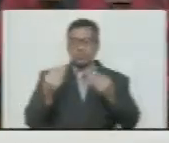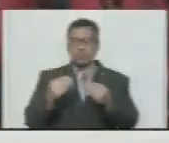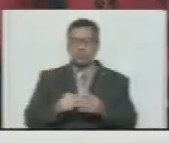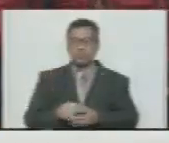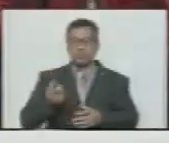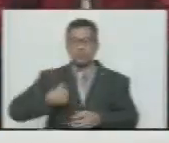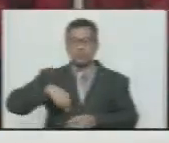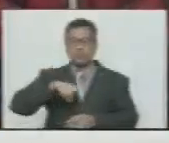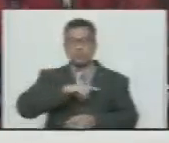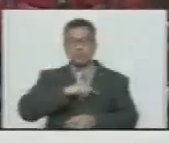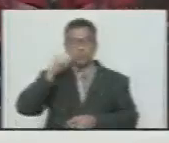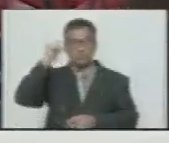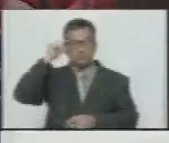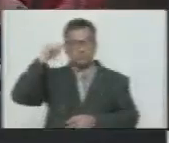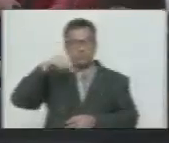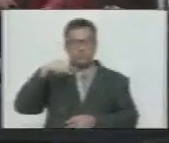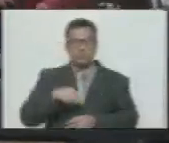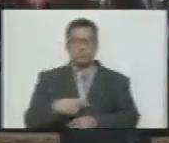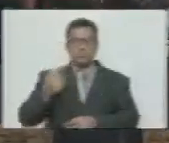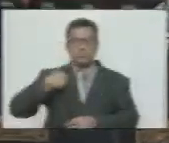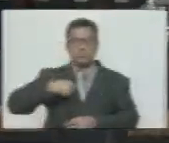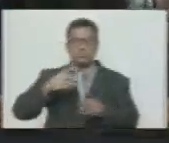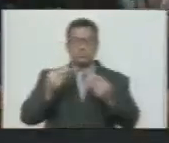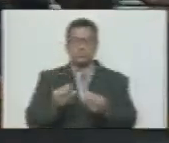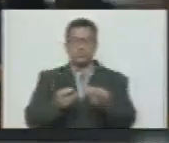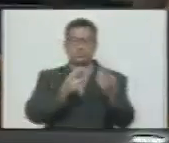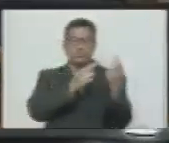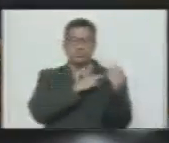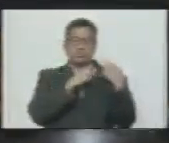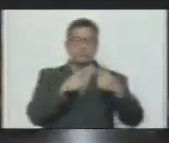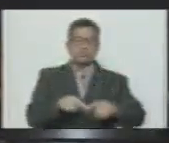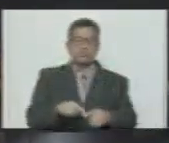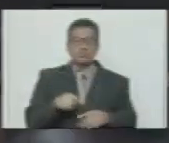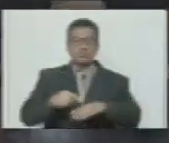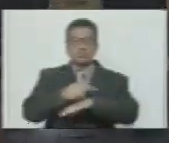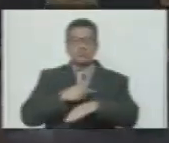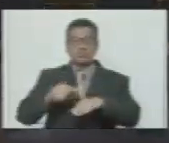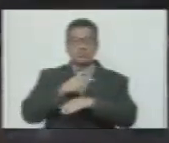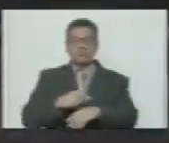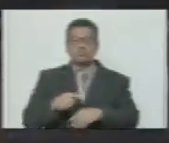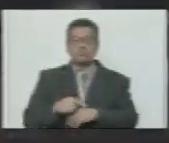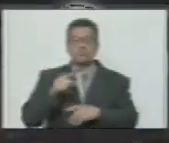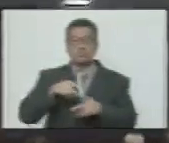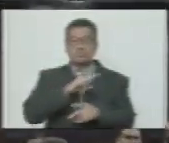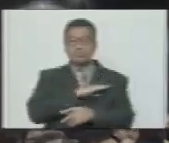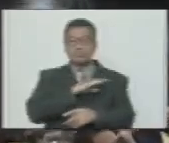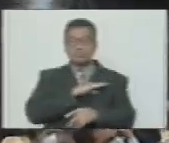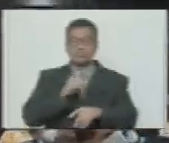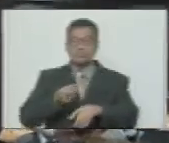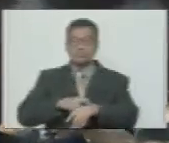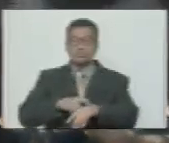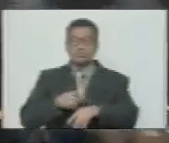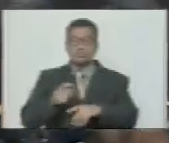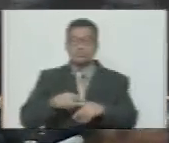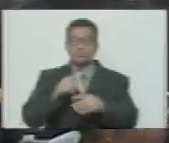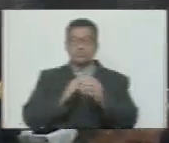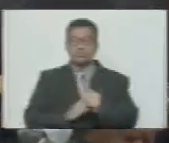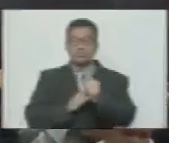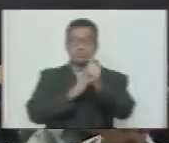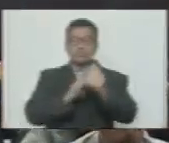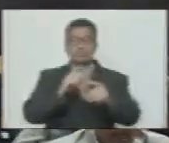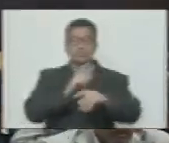nosotros, los que hoy tenemos responsabilidad de Estado, y particularmente mi carácter